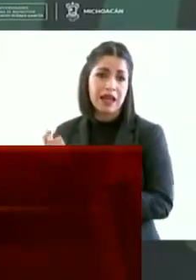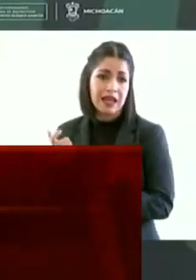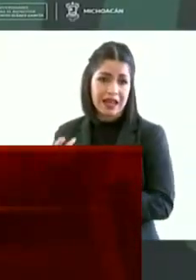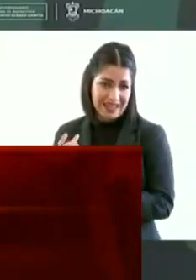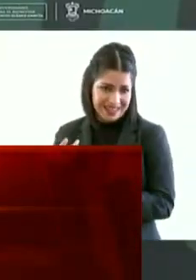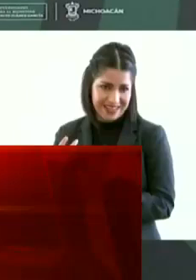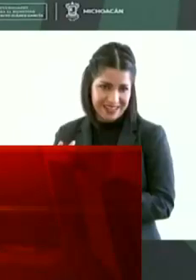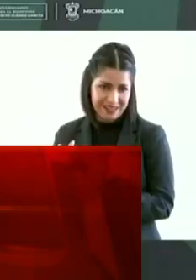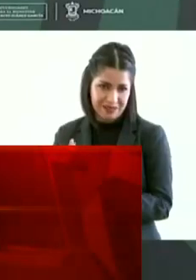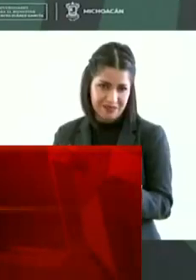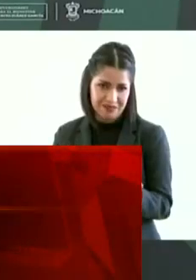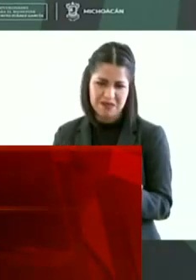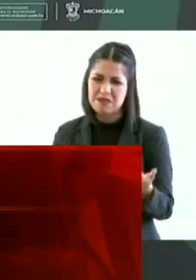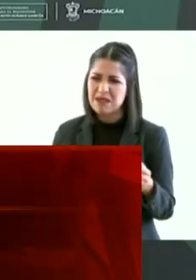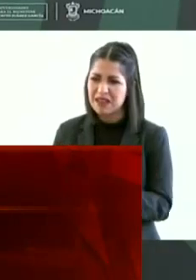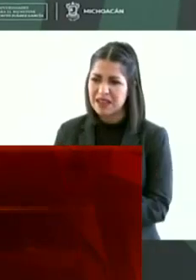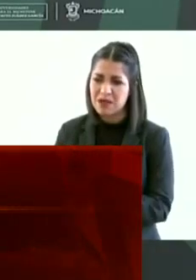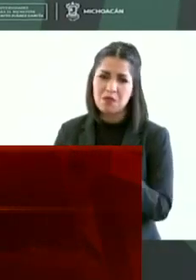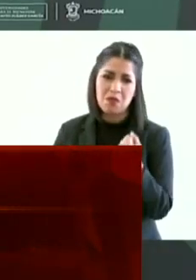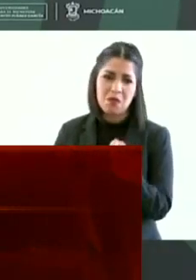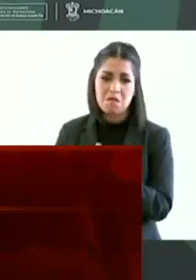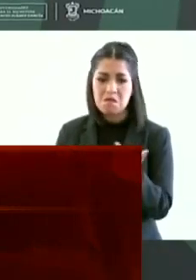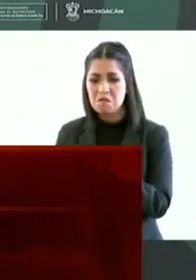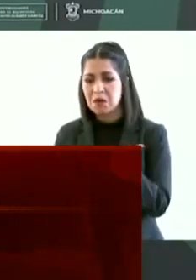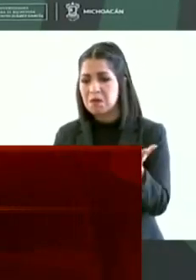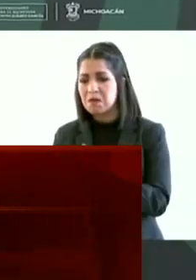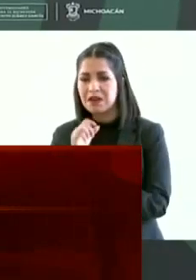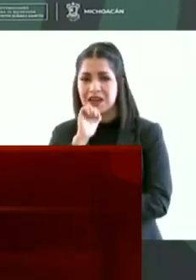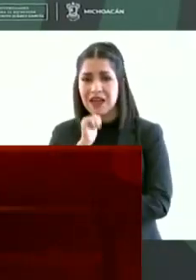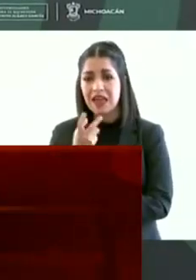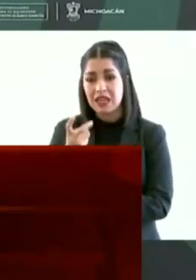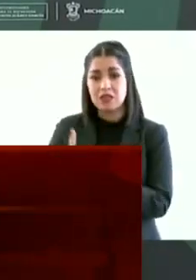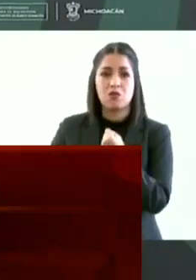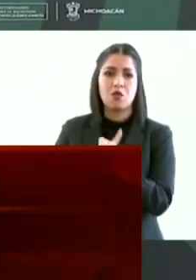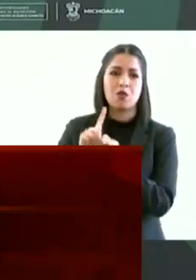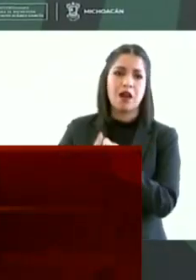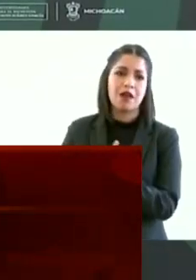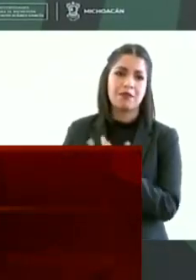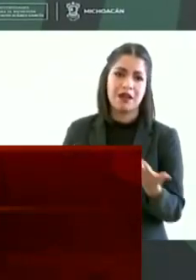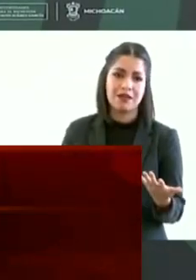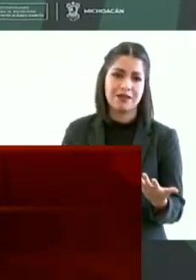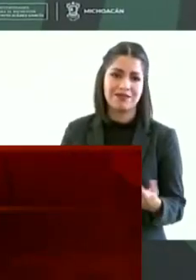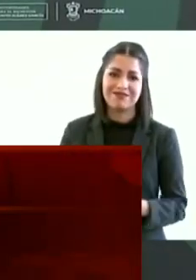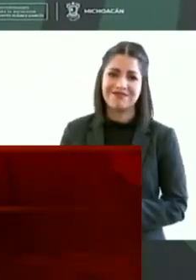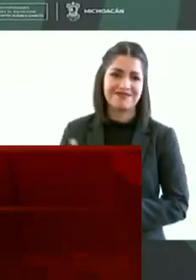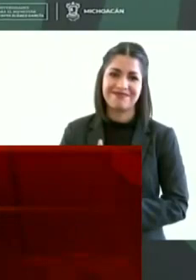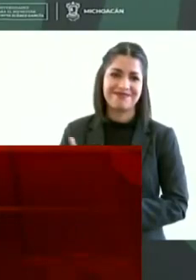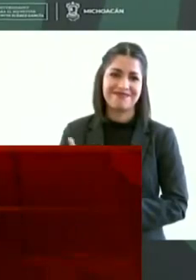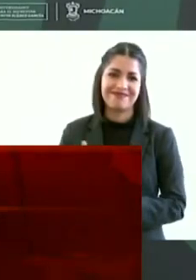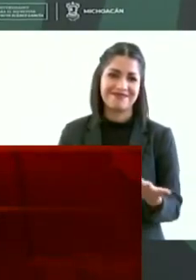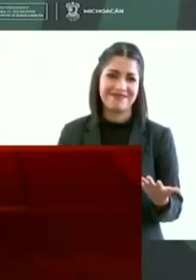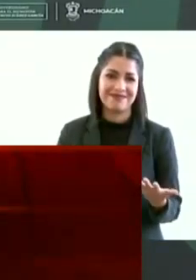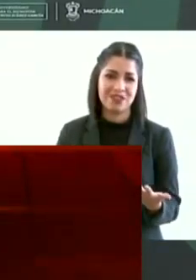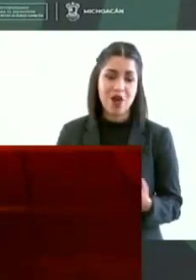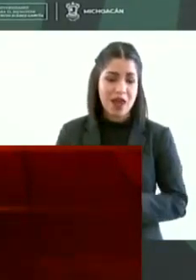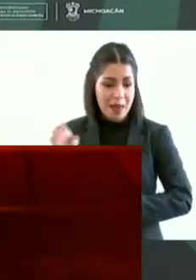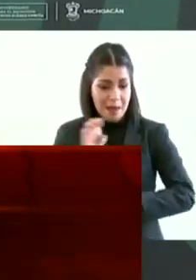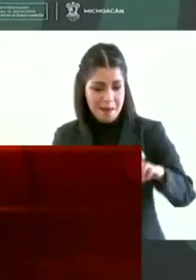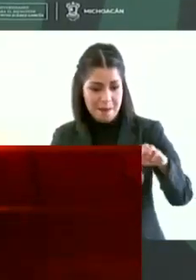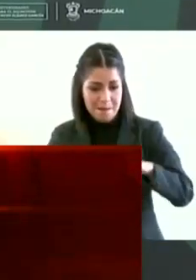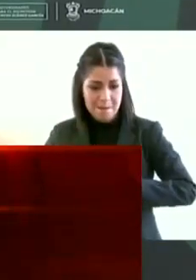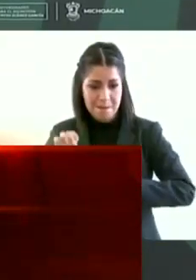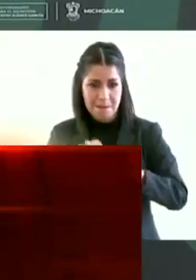fuera, no pagaban impuestos. ¿Y qué era el problema? No, el problema es que las grandes